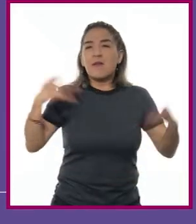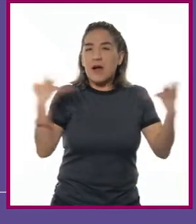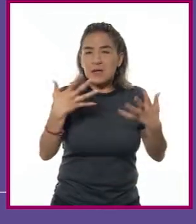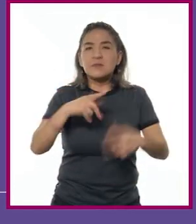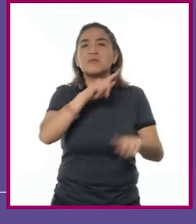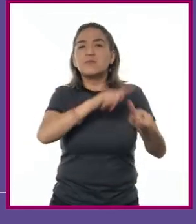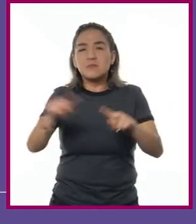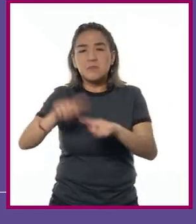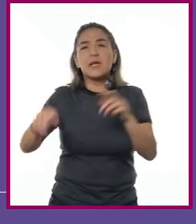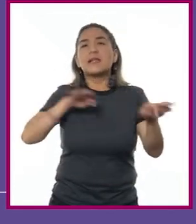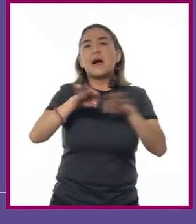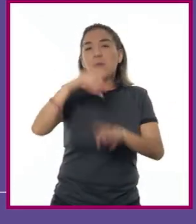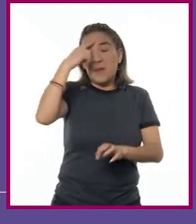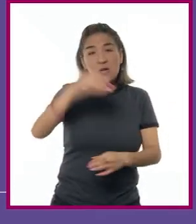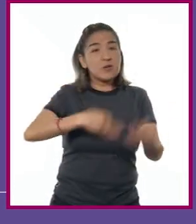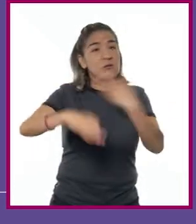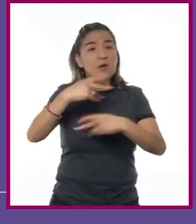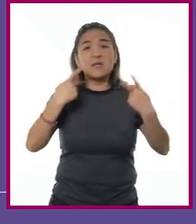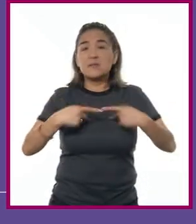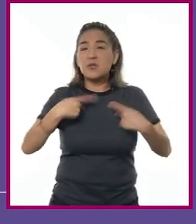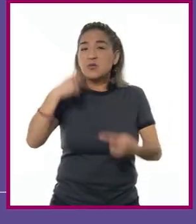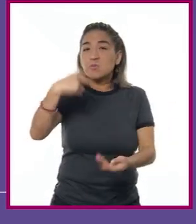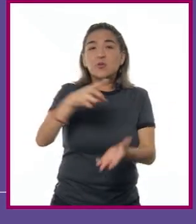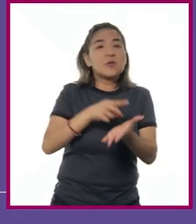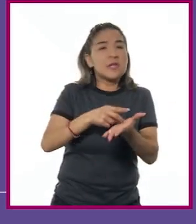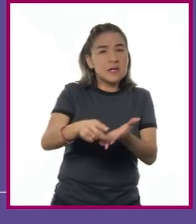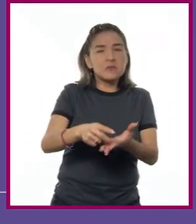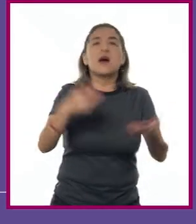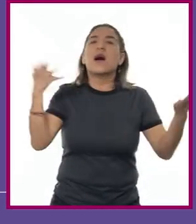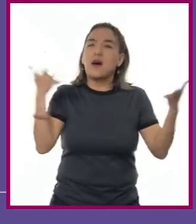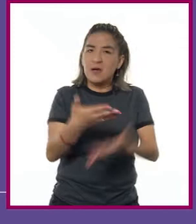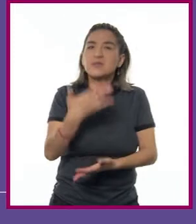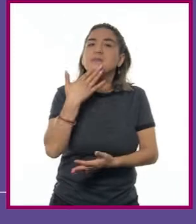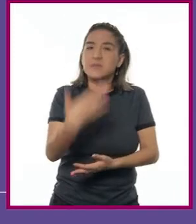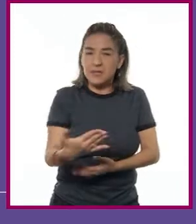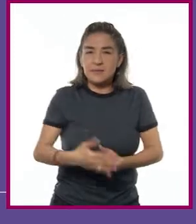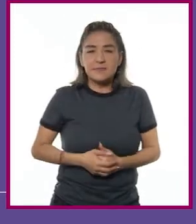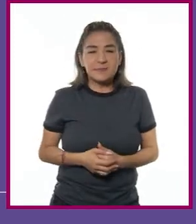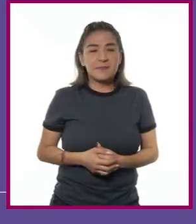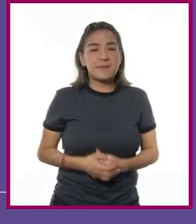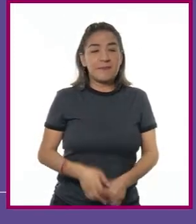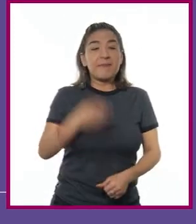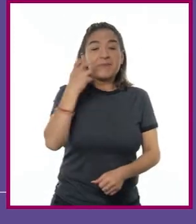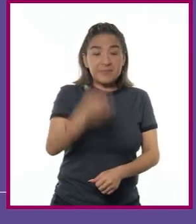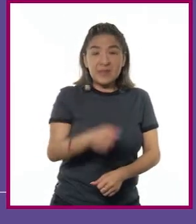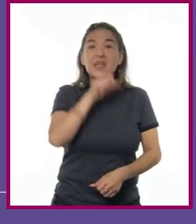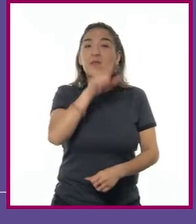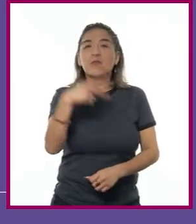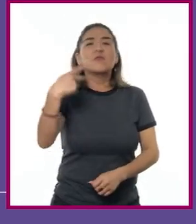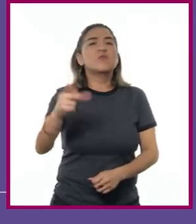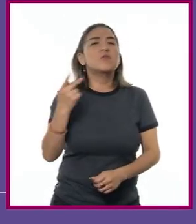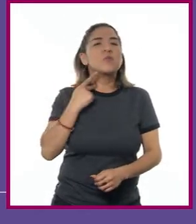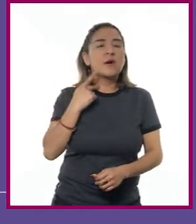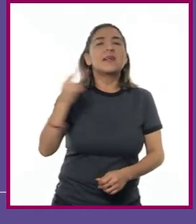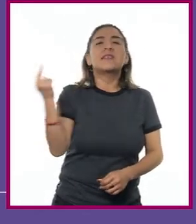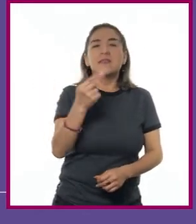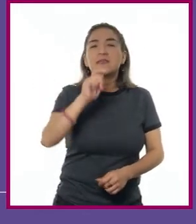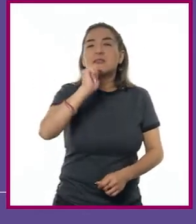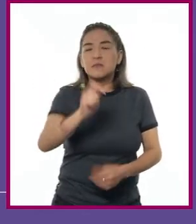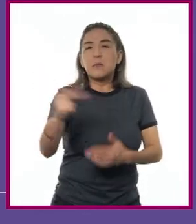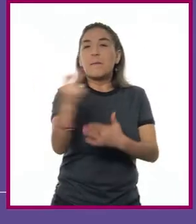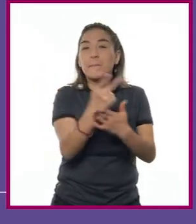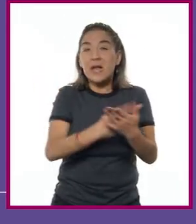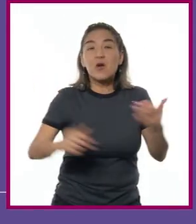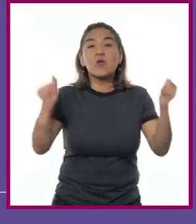acciones para que los derechos de todas las personas se puedan ejercer. Por ello, sus políticas requieren